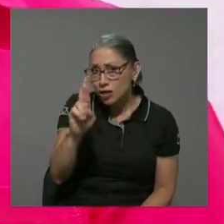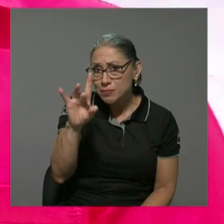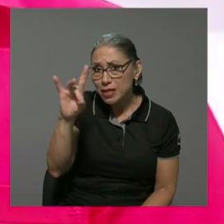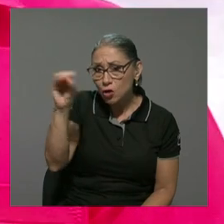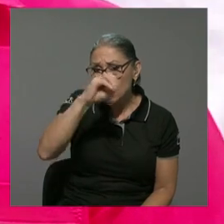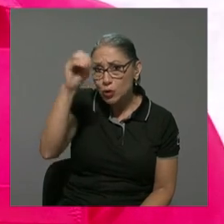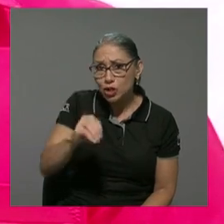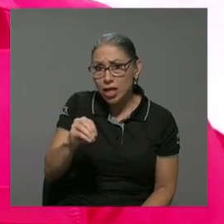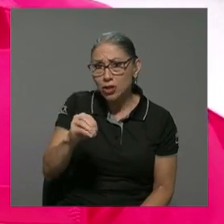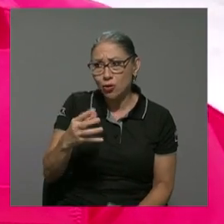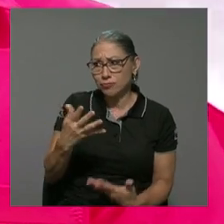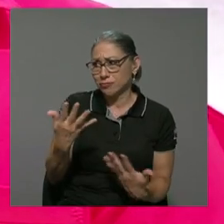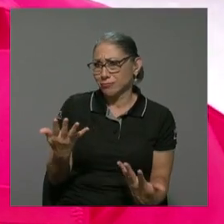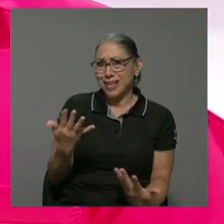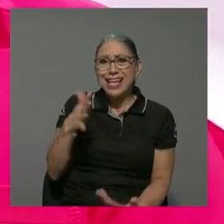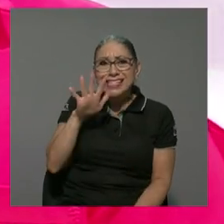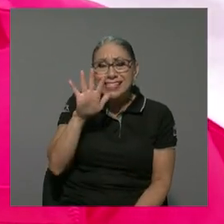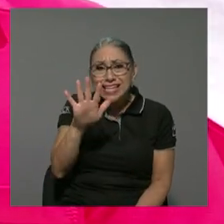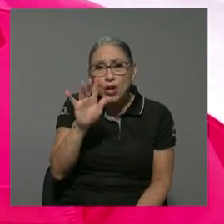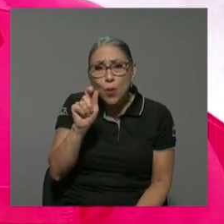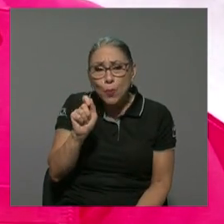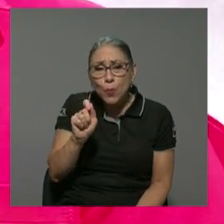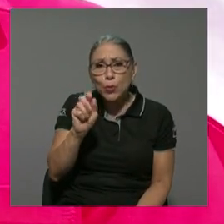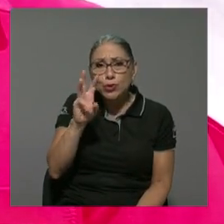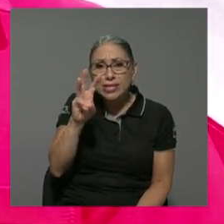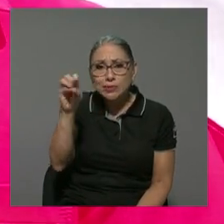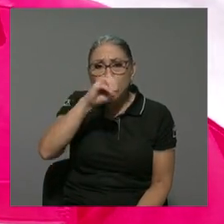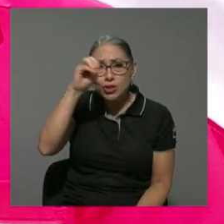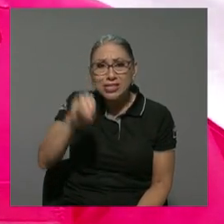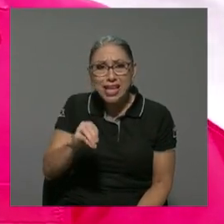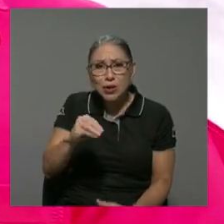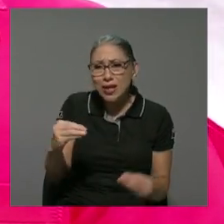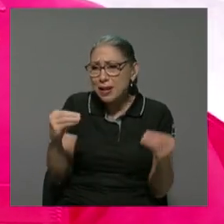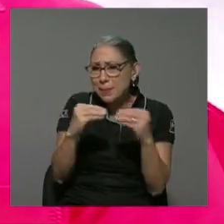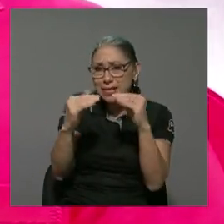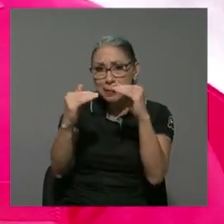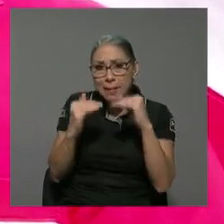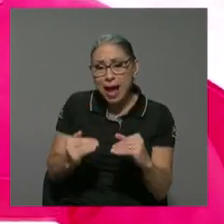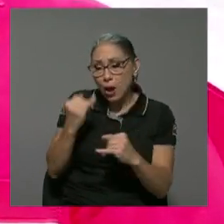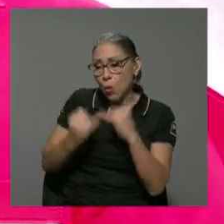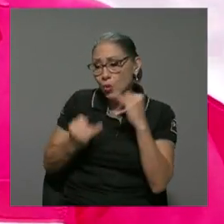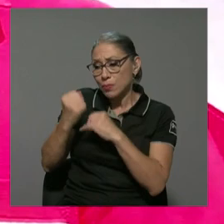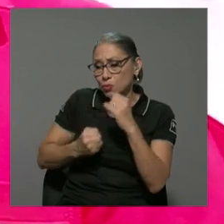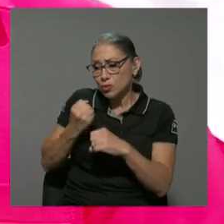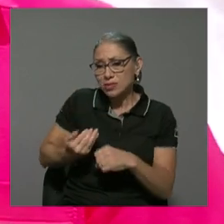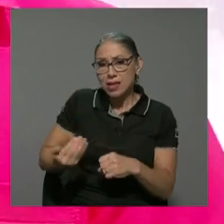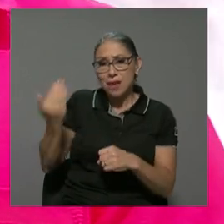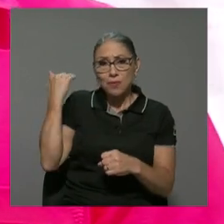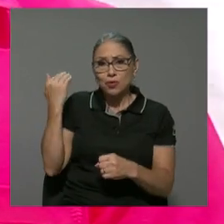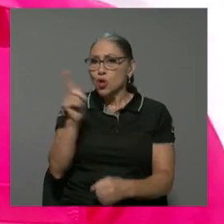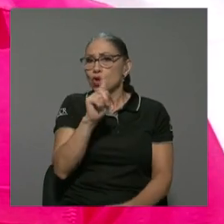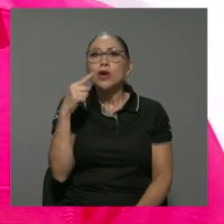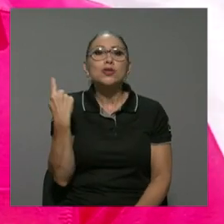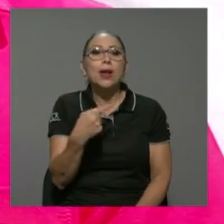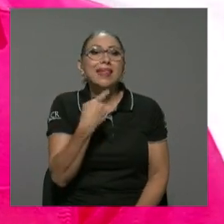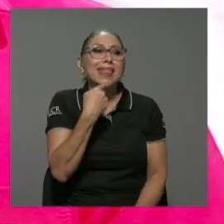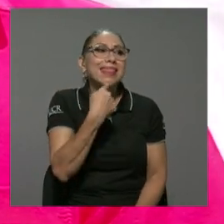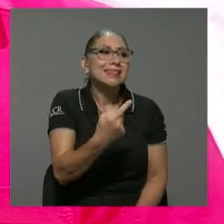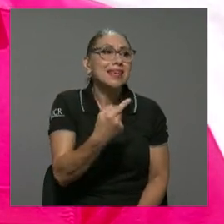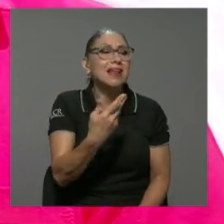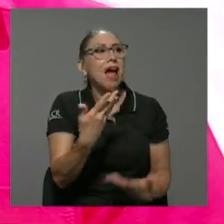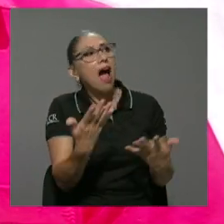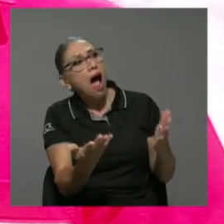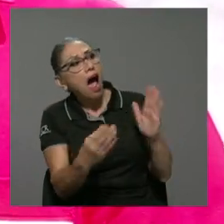5.6% es el más bajo que nosotros hemos visto en los últimos tiempos. De manera que no es solo decir que no se respeta